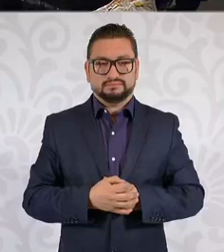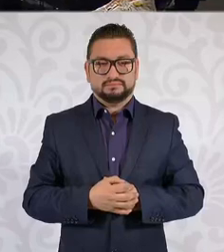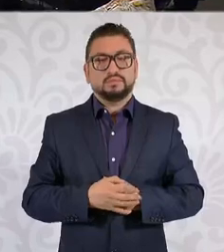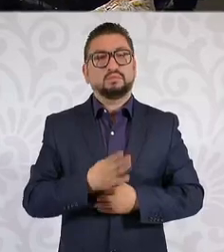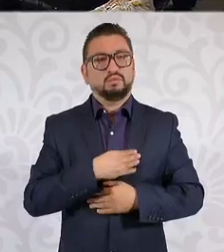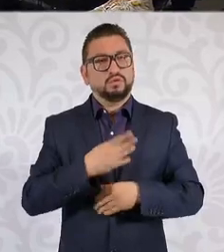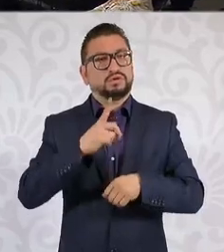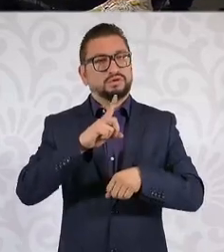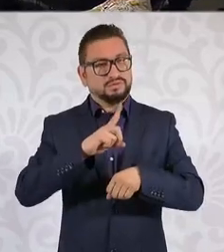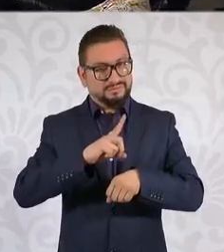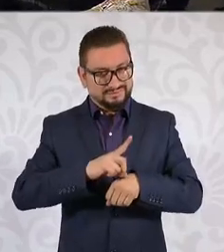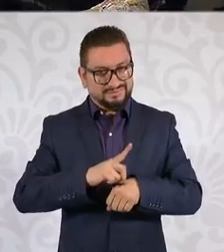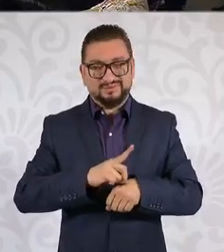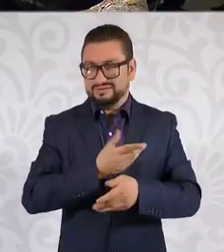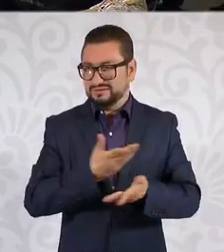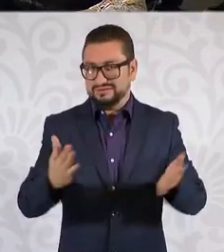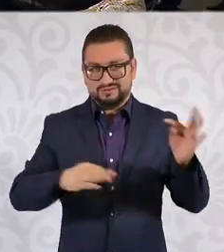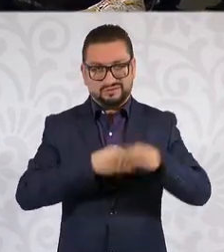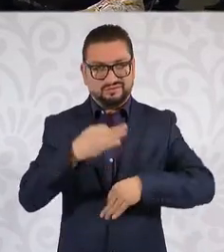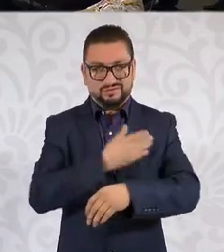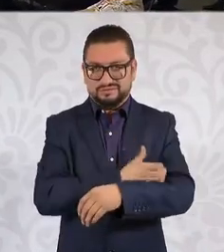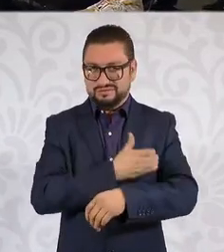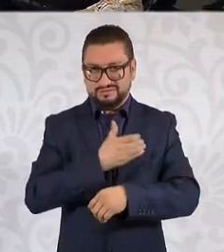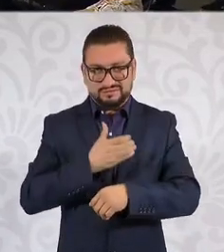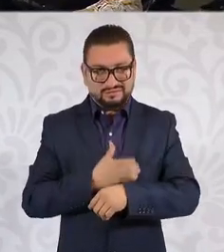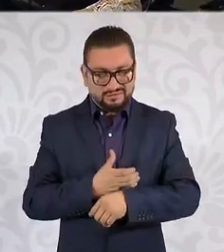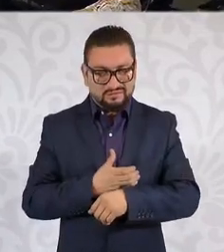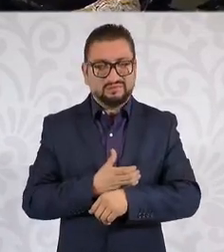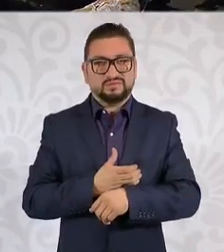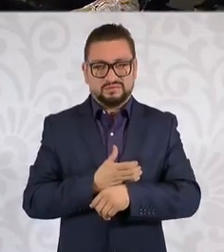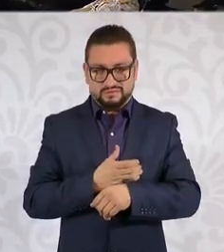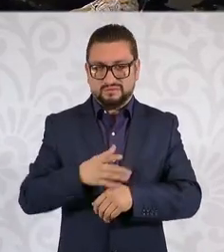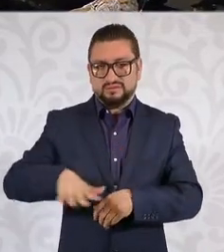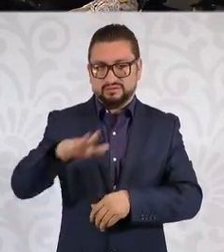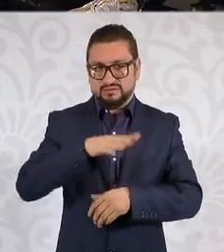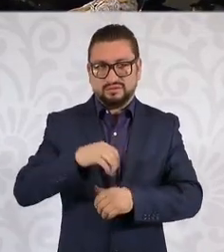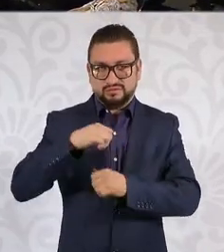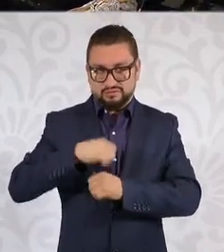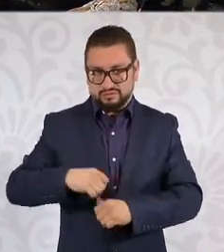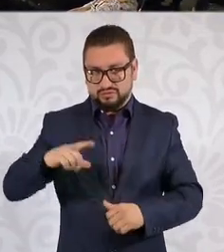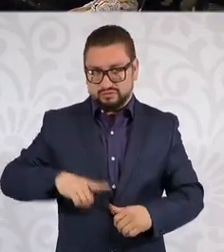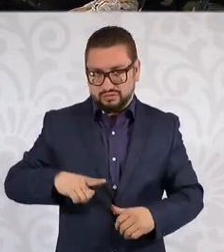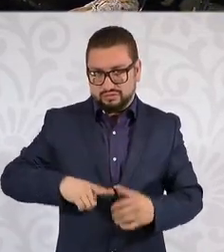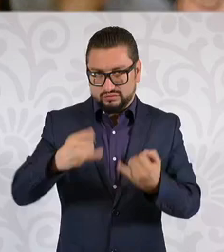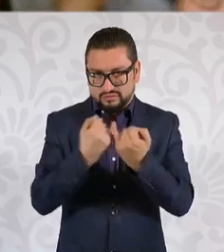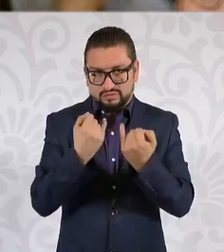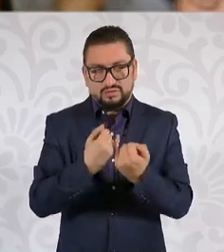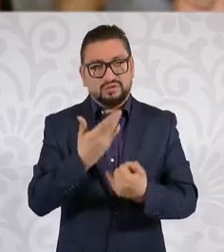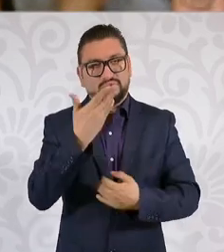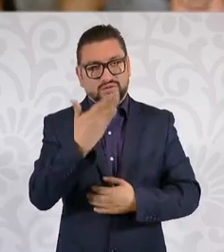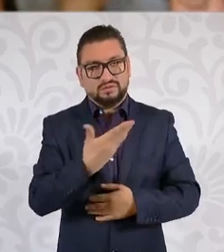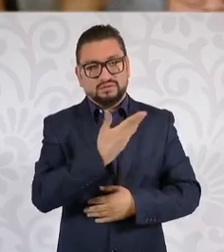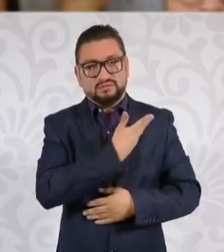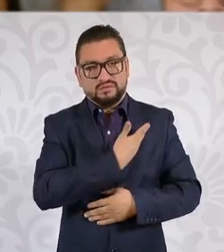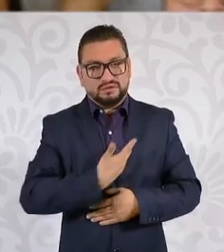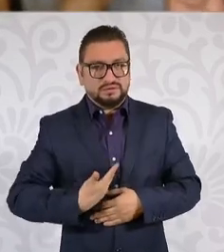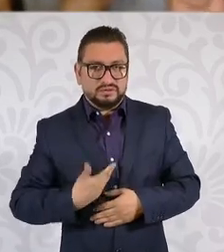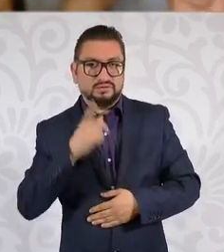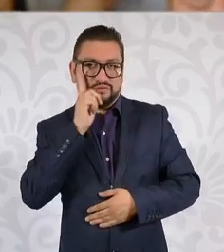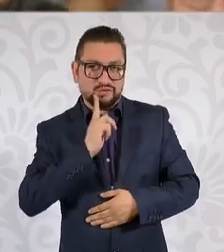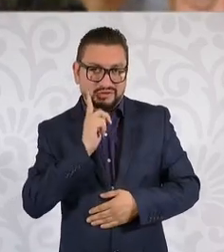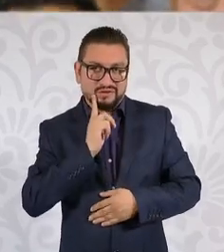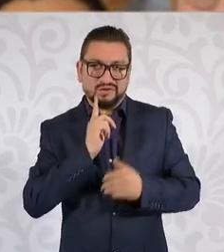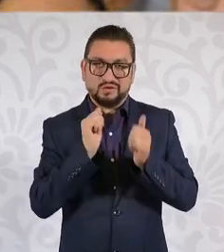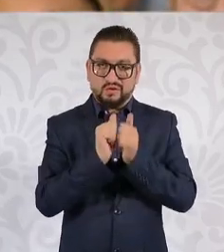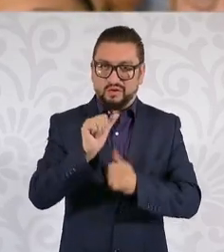Muy buenos días a todos los compañeros, a los funcionarios invitados. Presidenta CONA de todas